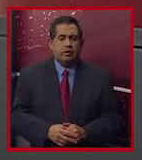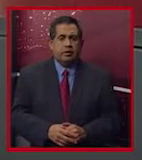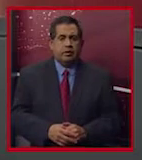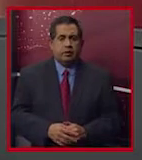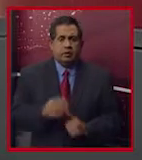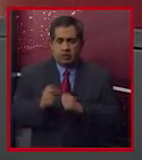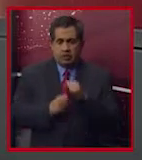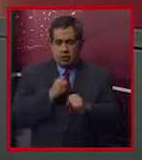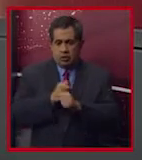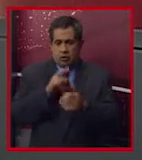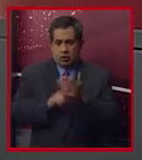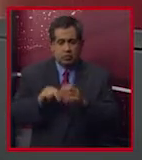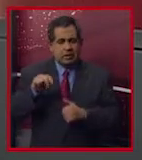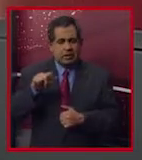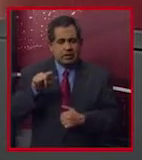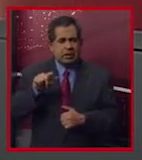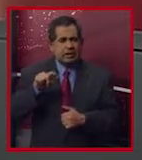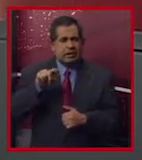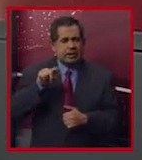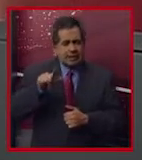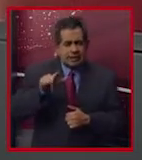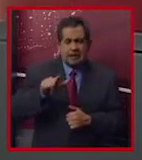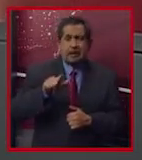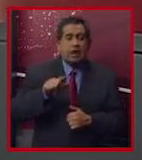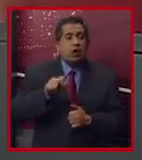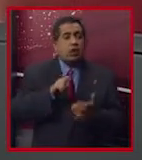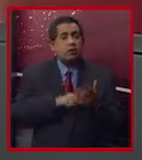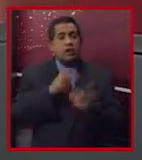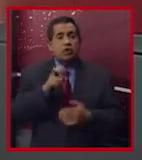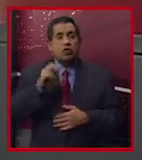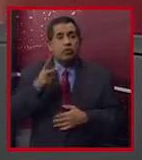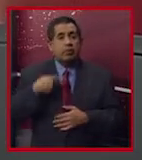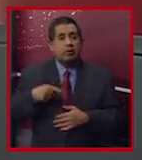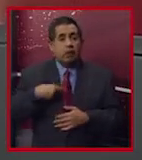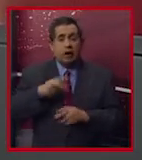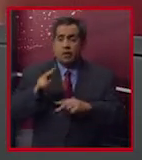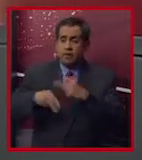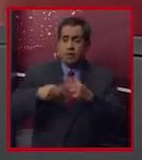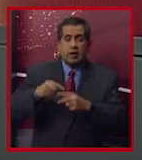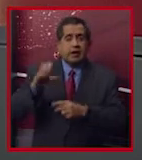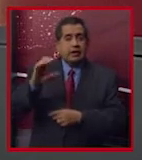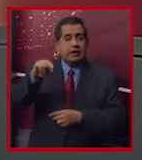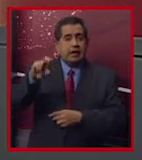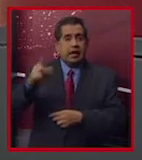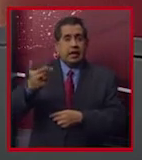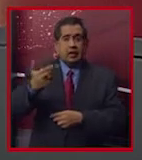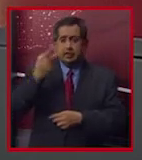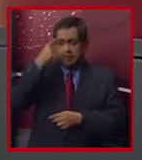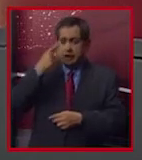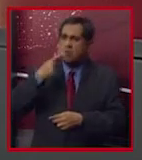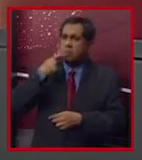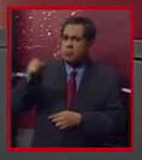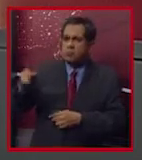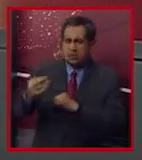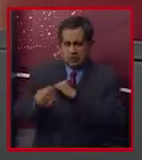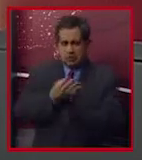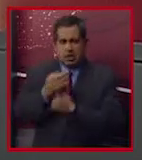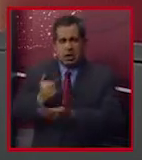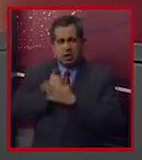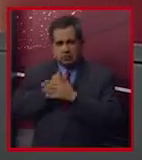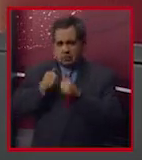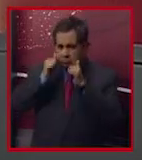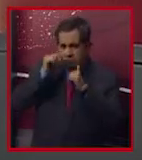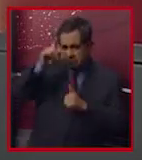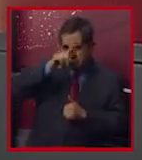Durante 2017, 2.108.000 personas recurrieron a la Comisión Nacional de los Derechos Humanos para buscar apoyo, atención y